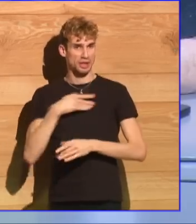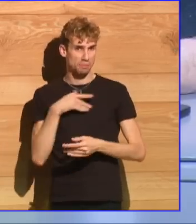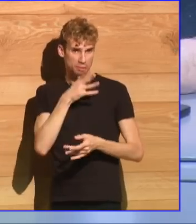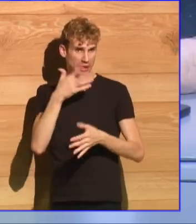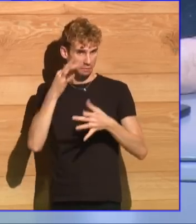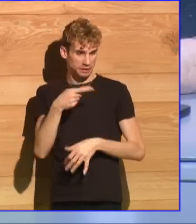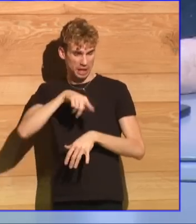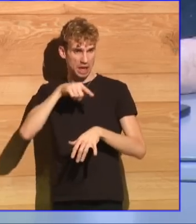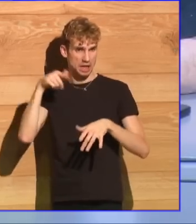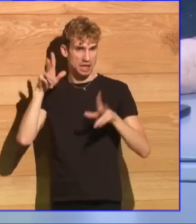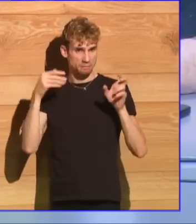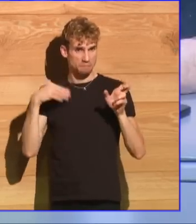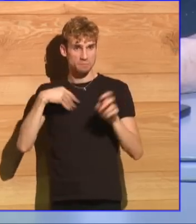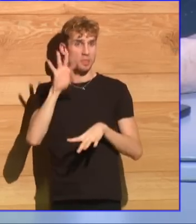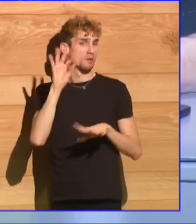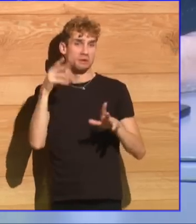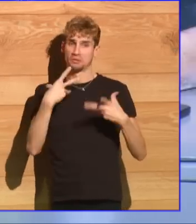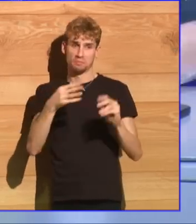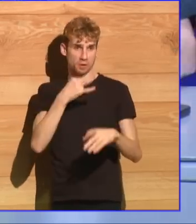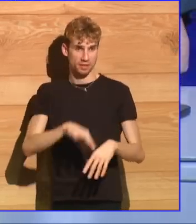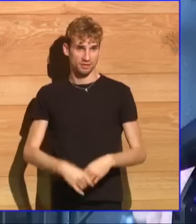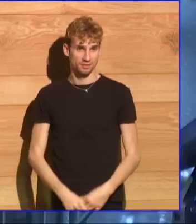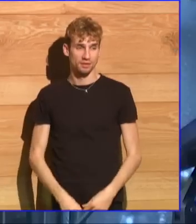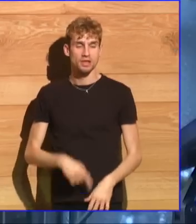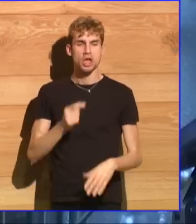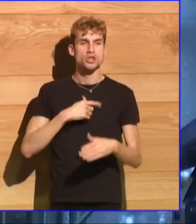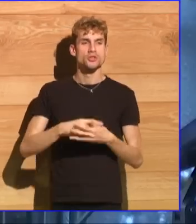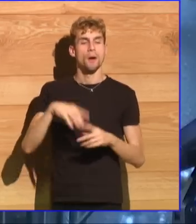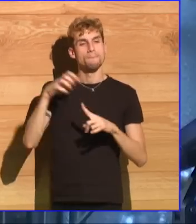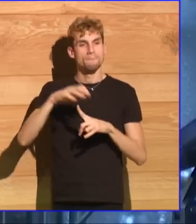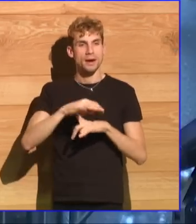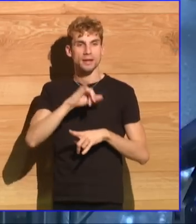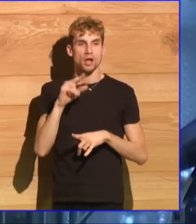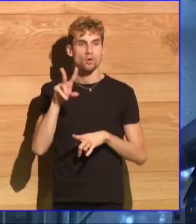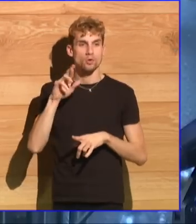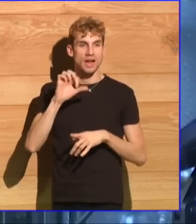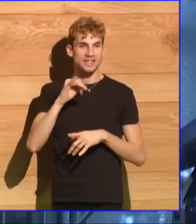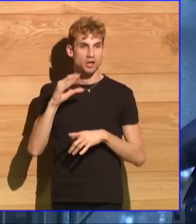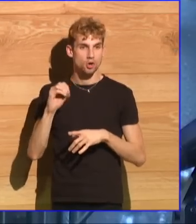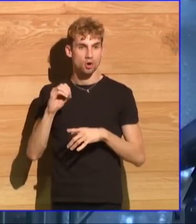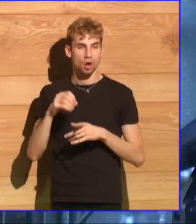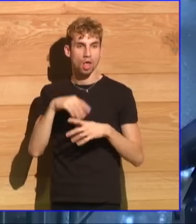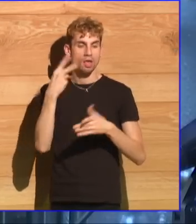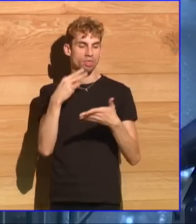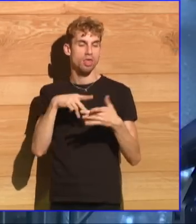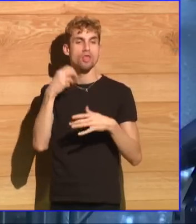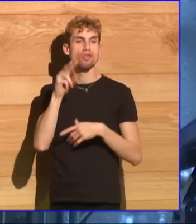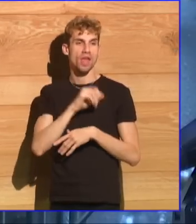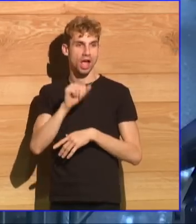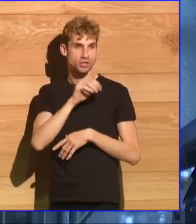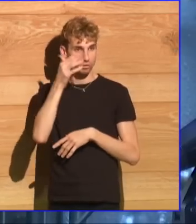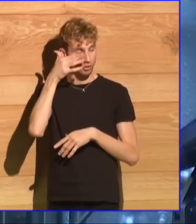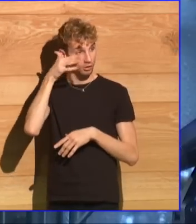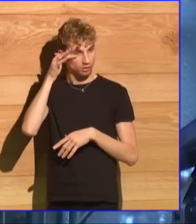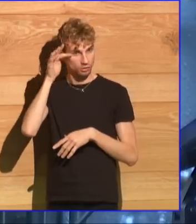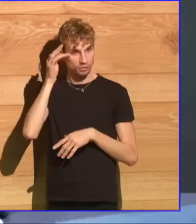porque esto en 5 minutos estaba, Javi. Leí Parque Jurásico con 12 años, un tomo de Plaza y Janés, además